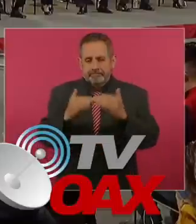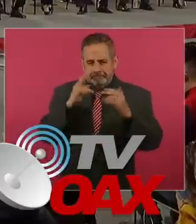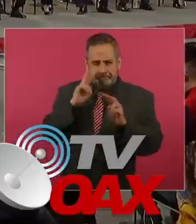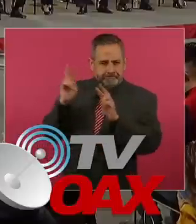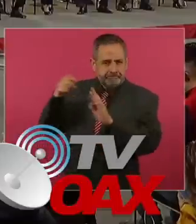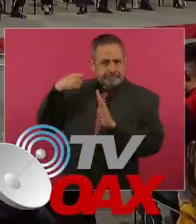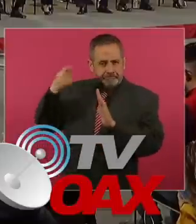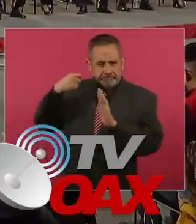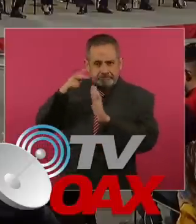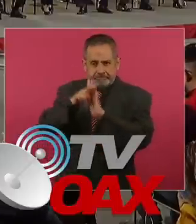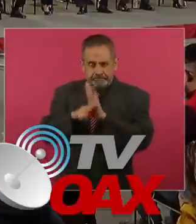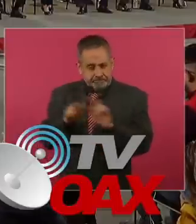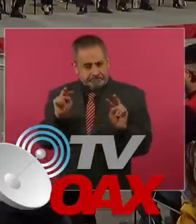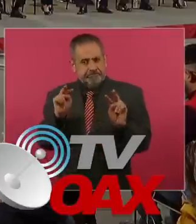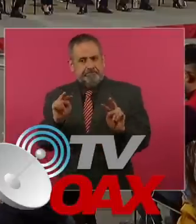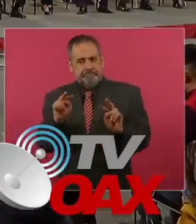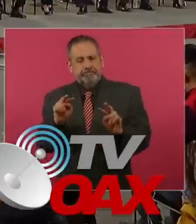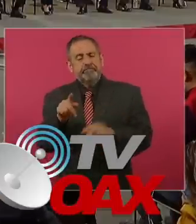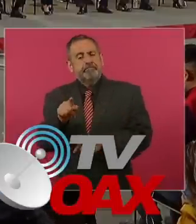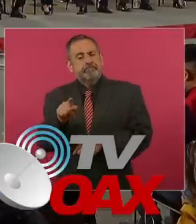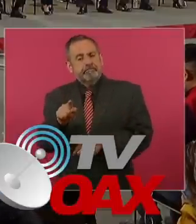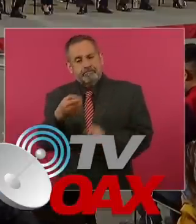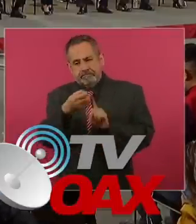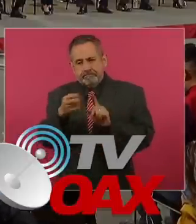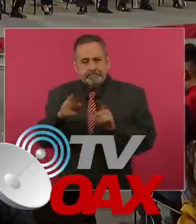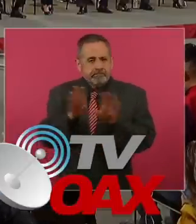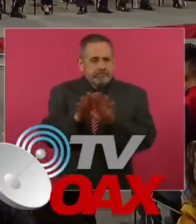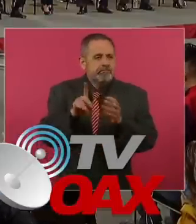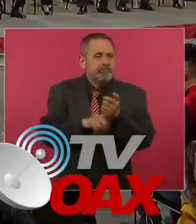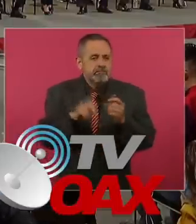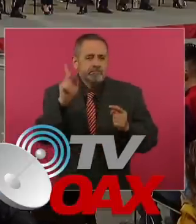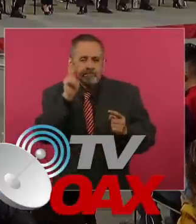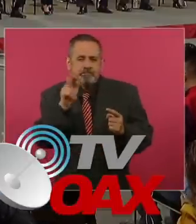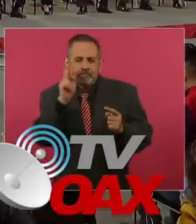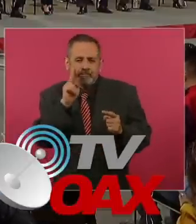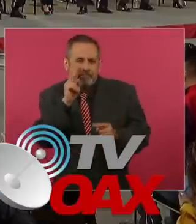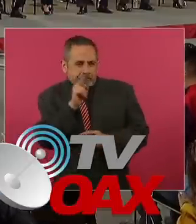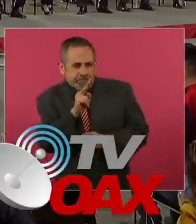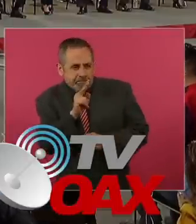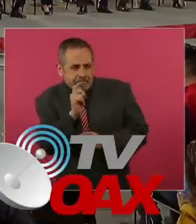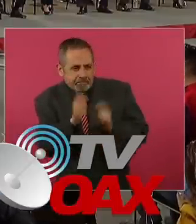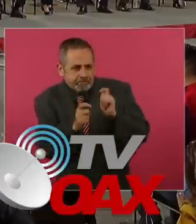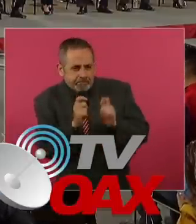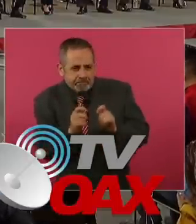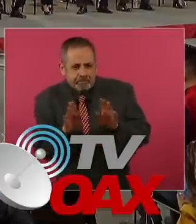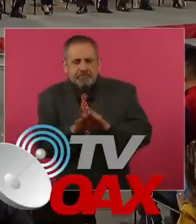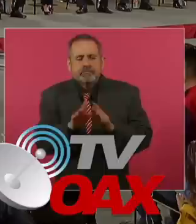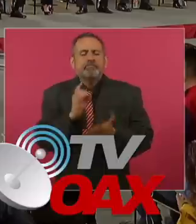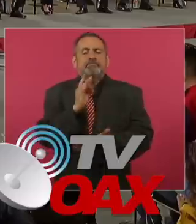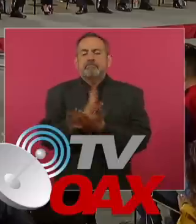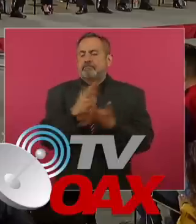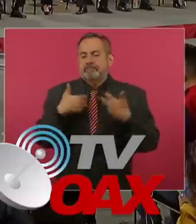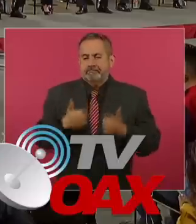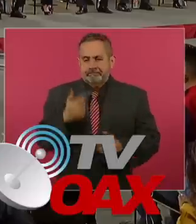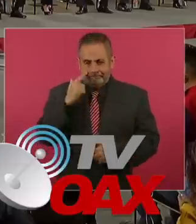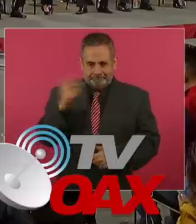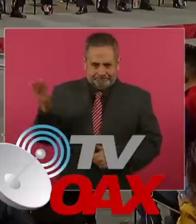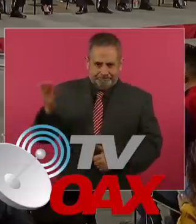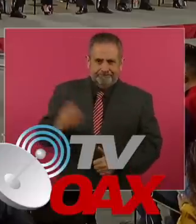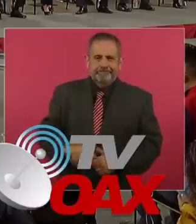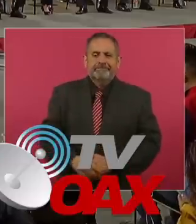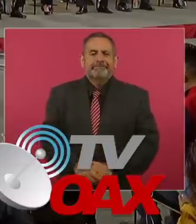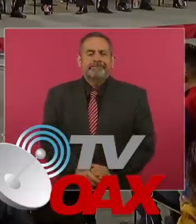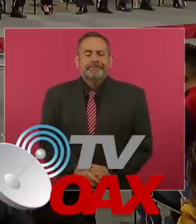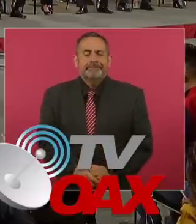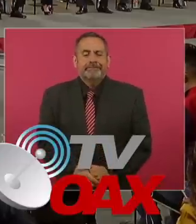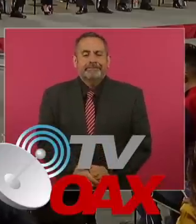video enfocado principalmente a las pruebas para que puedan ustedes apreciar lo que estamos haciendo en este momento. Adelante, por